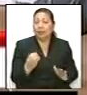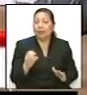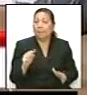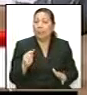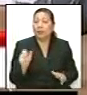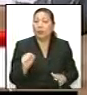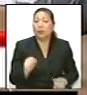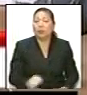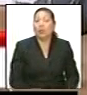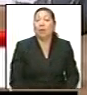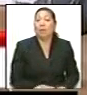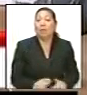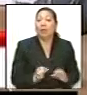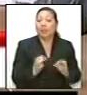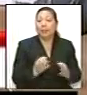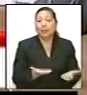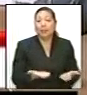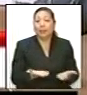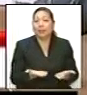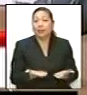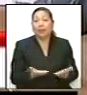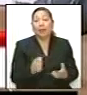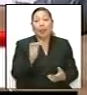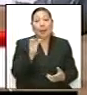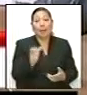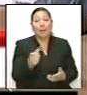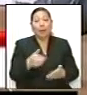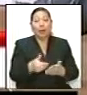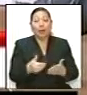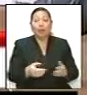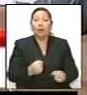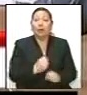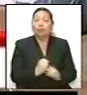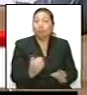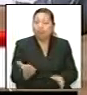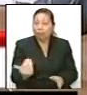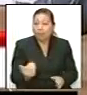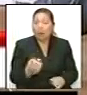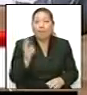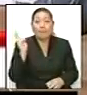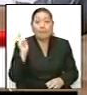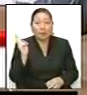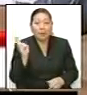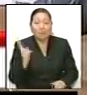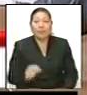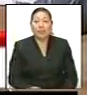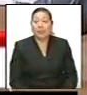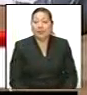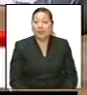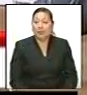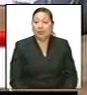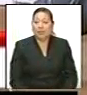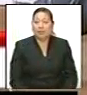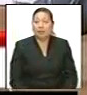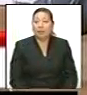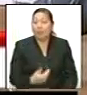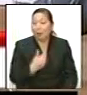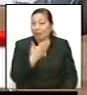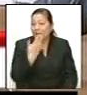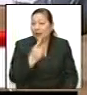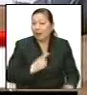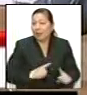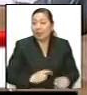soles, pero que definitivamente las personas a nosotros, los jubilados, los profesores, no, nos olvidamos de